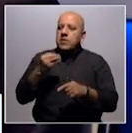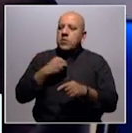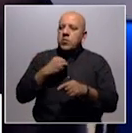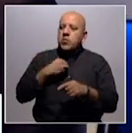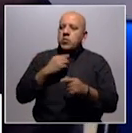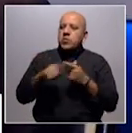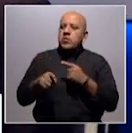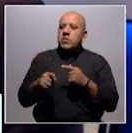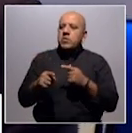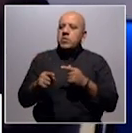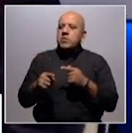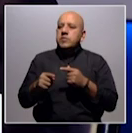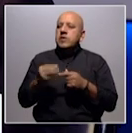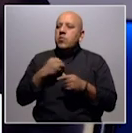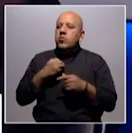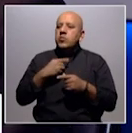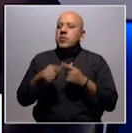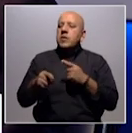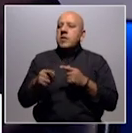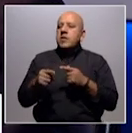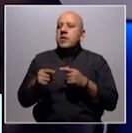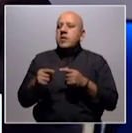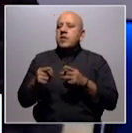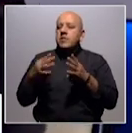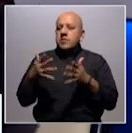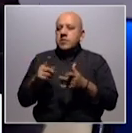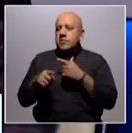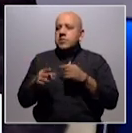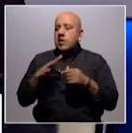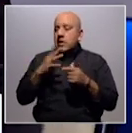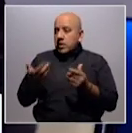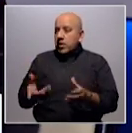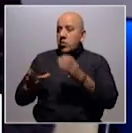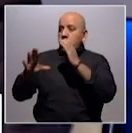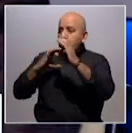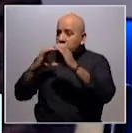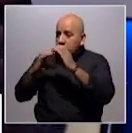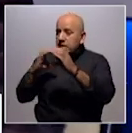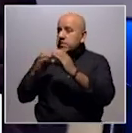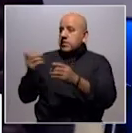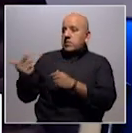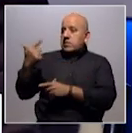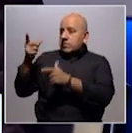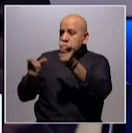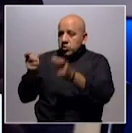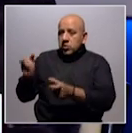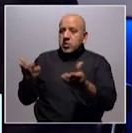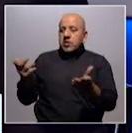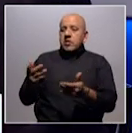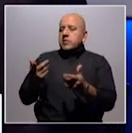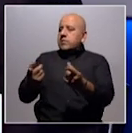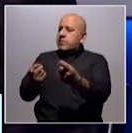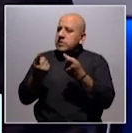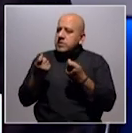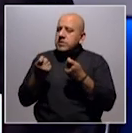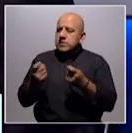en primera instancia de la voluntad ciudadana con la cual a su vez hay que comunicarse hay que es un se necesita